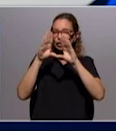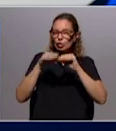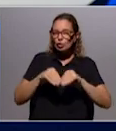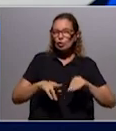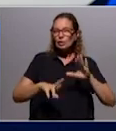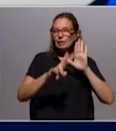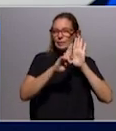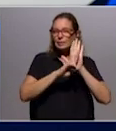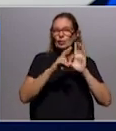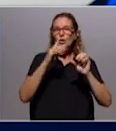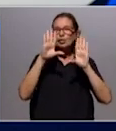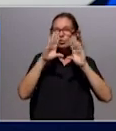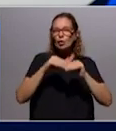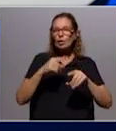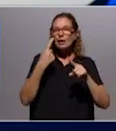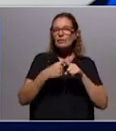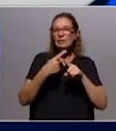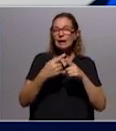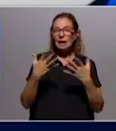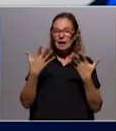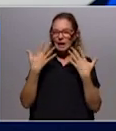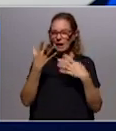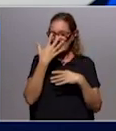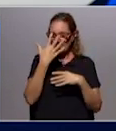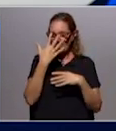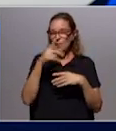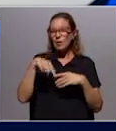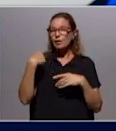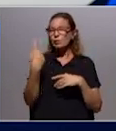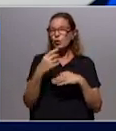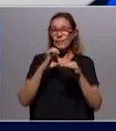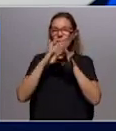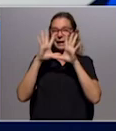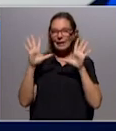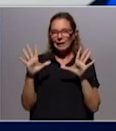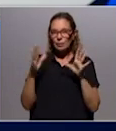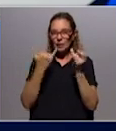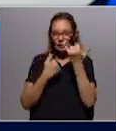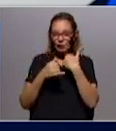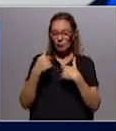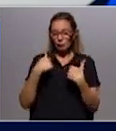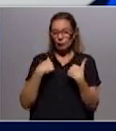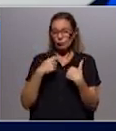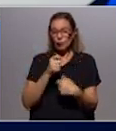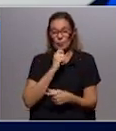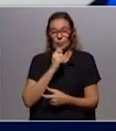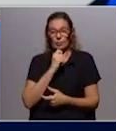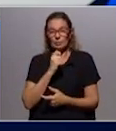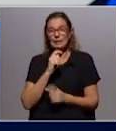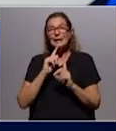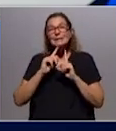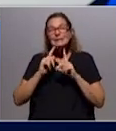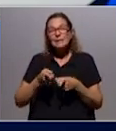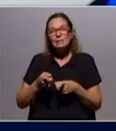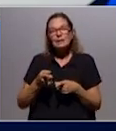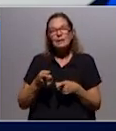de todas las festividades que tienen que ver con el carnaval que va a ser un insumo para la transparencia para la información de por ejemplo nosotros los periodistas y también